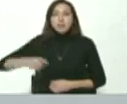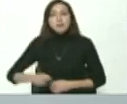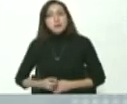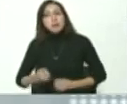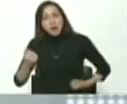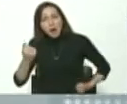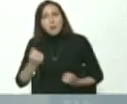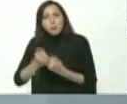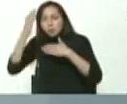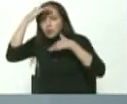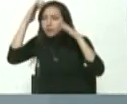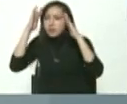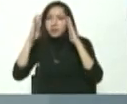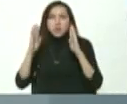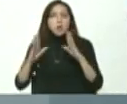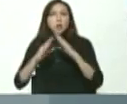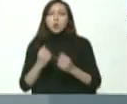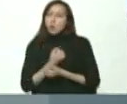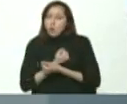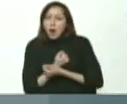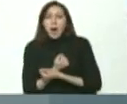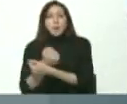para atender a nuestro pueblo con mucho amor,